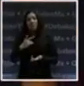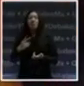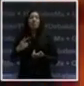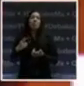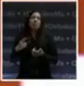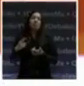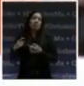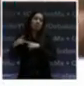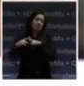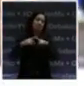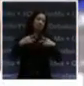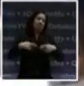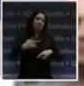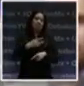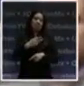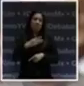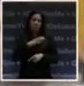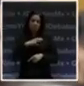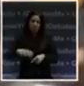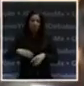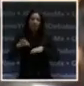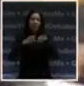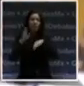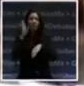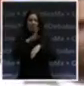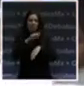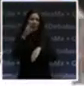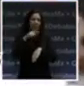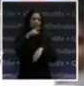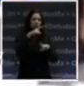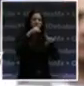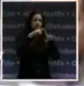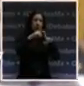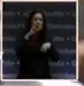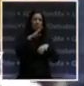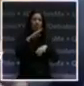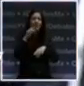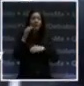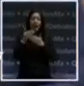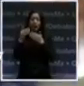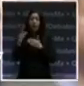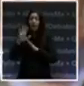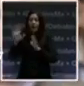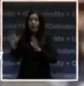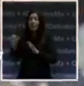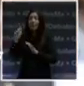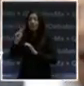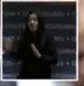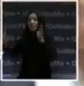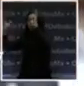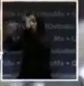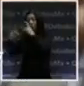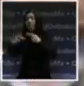su trabajo. Y se los digo, no hicieron bien su tarea porque ya existe un consejo municipal